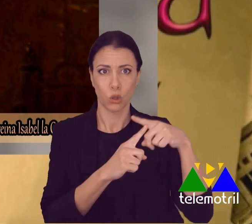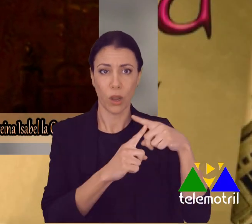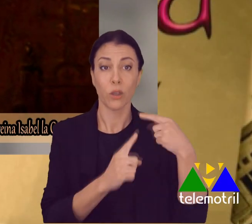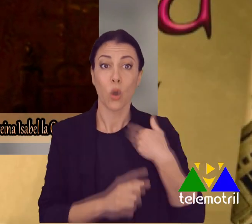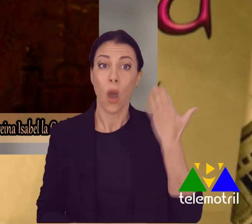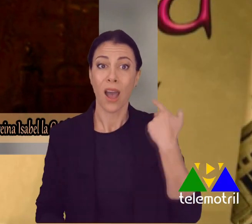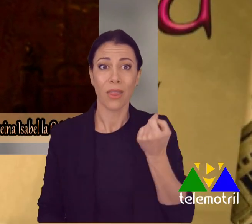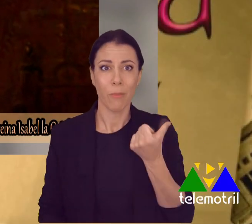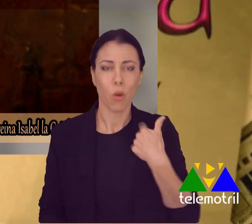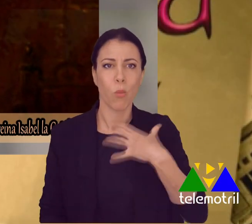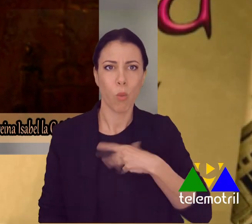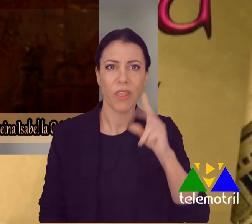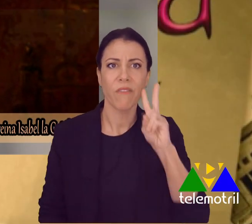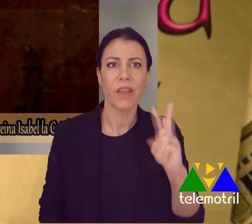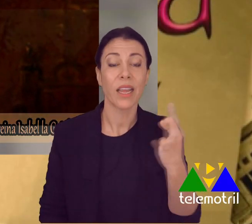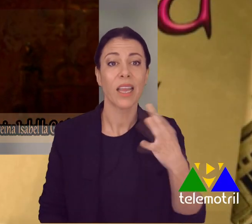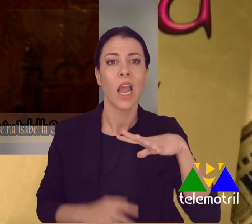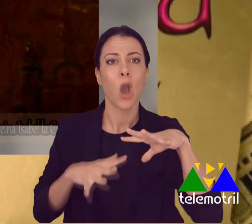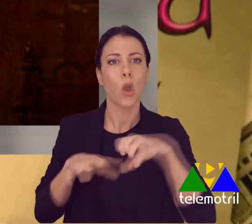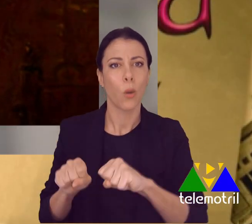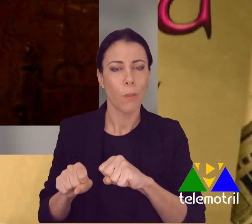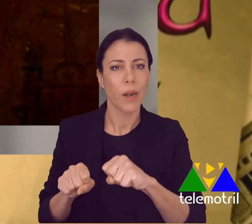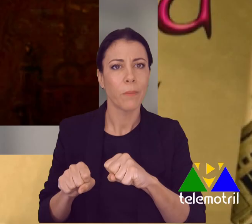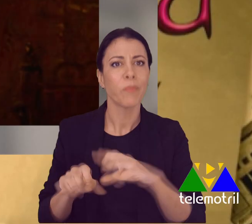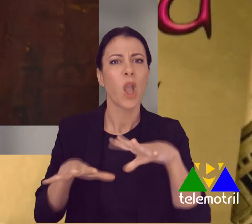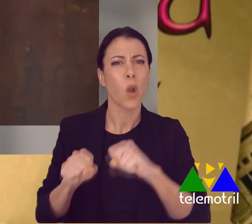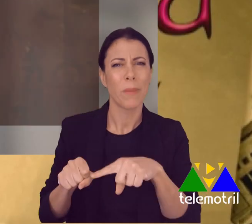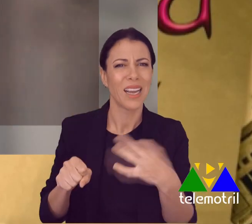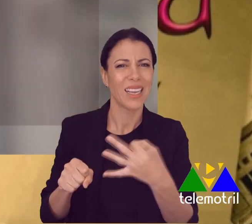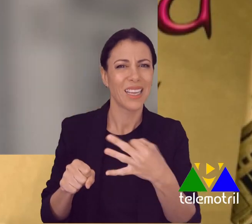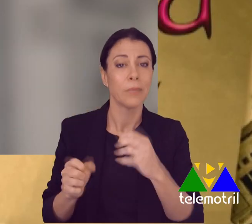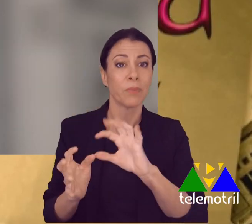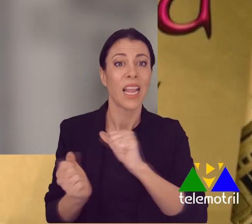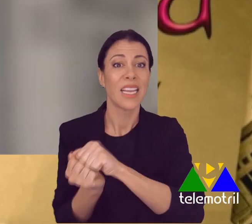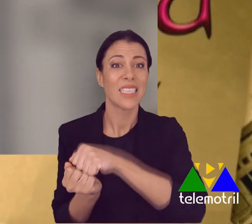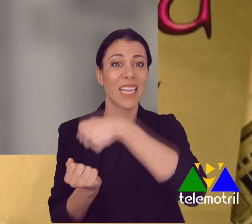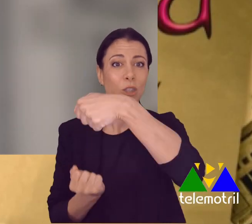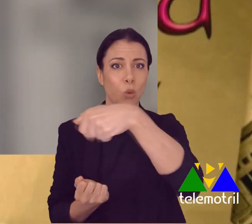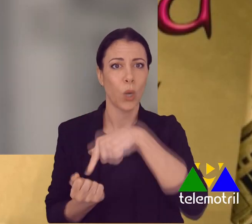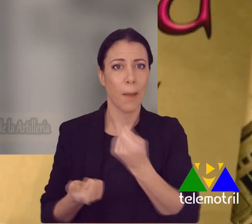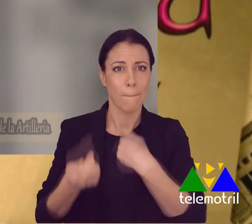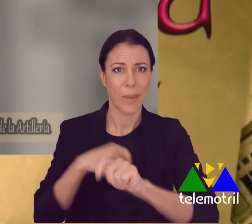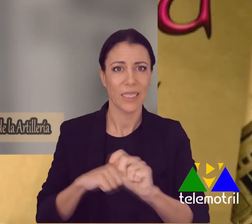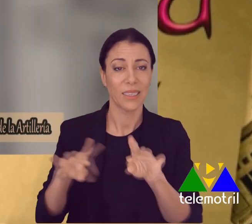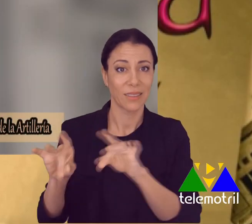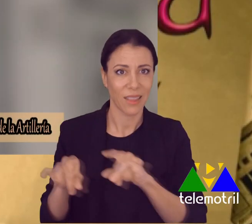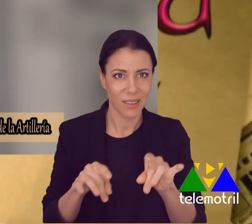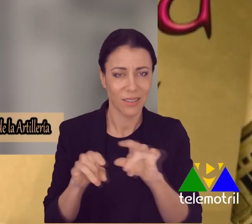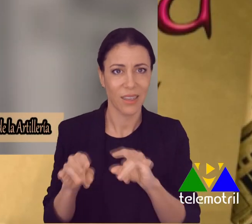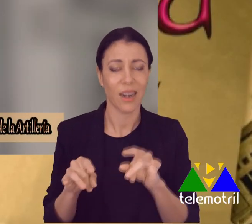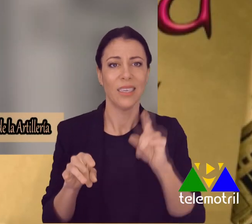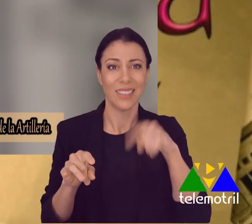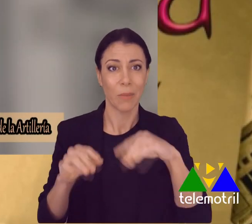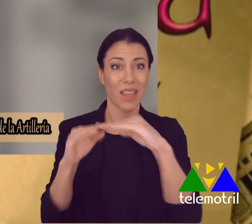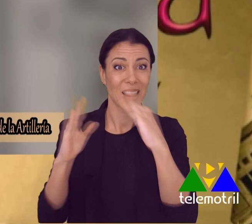podido ver la compra, unas escrituras de venta de tierras y